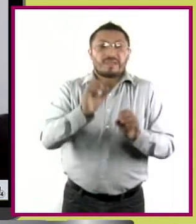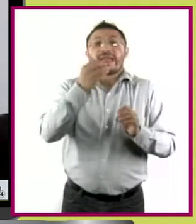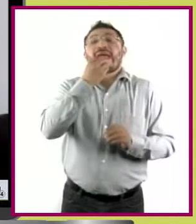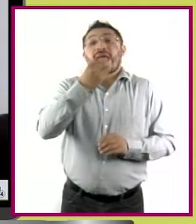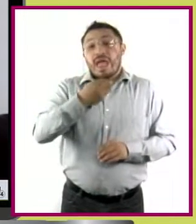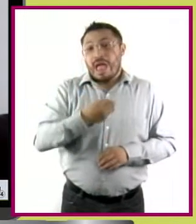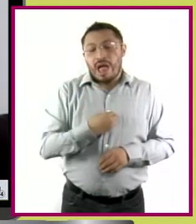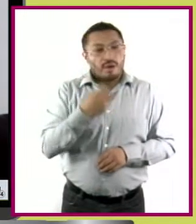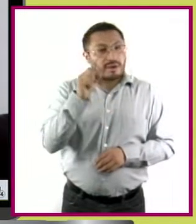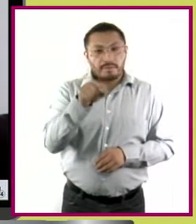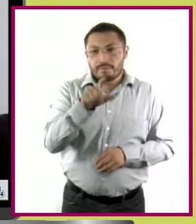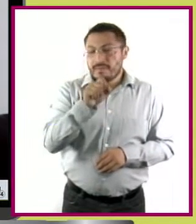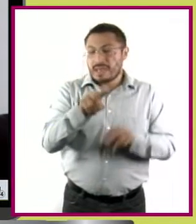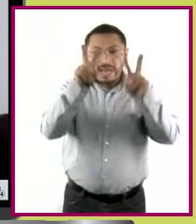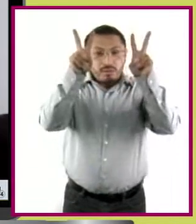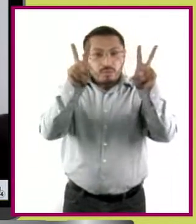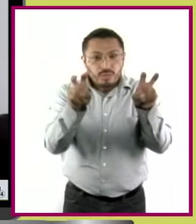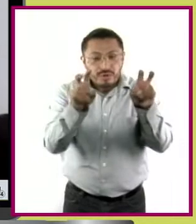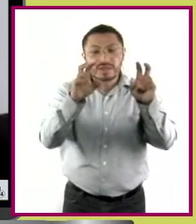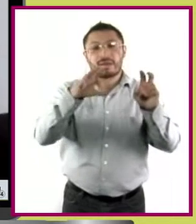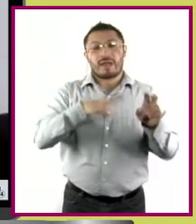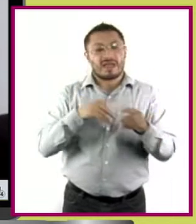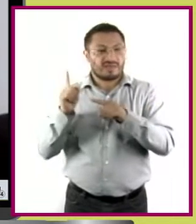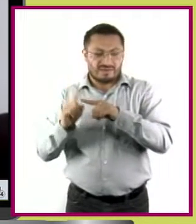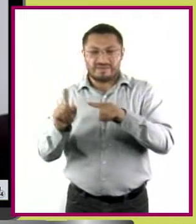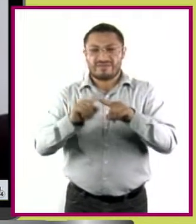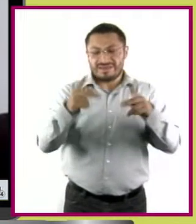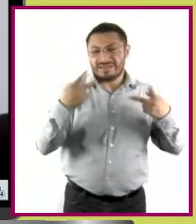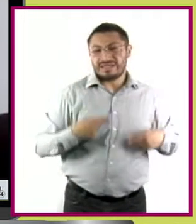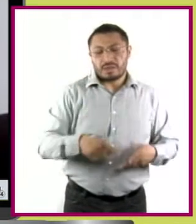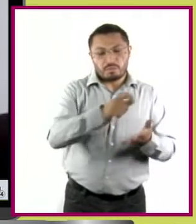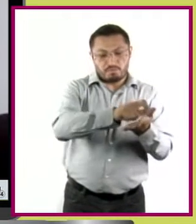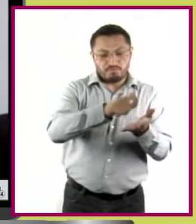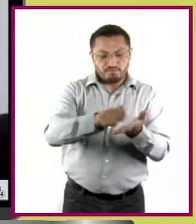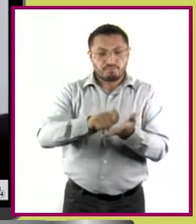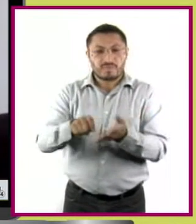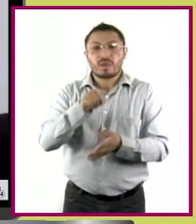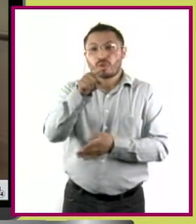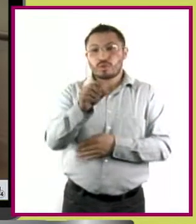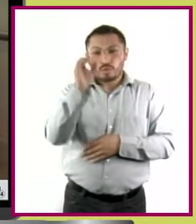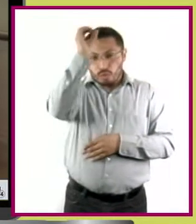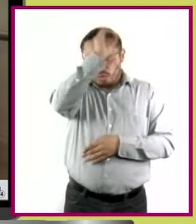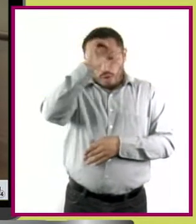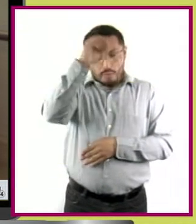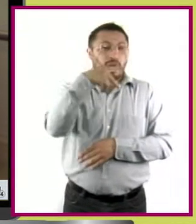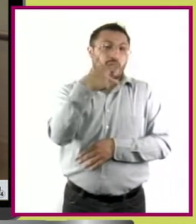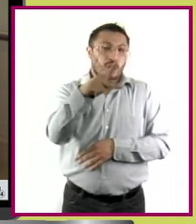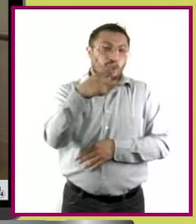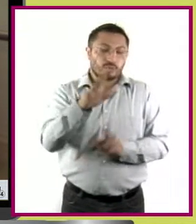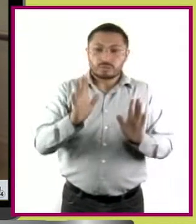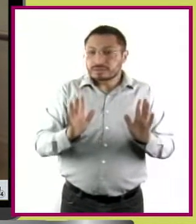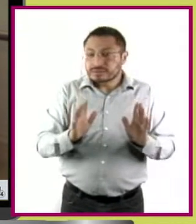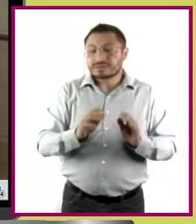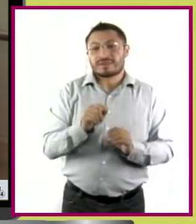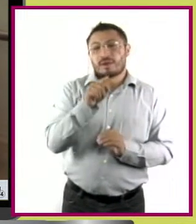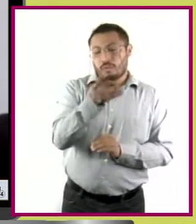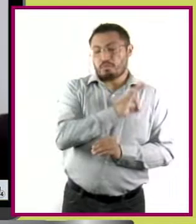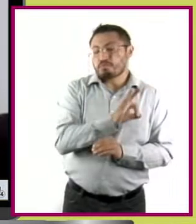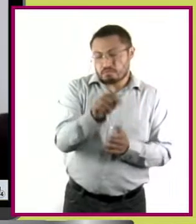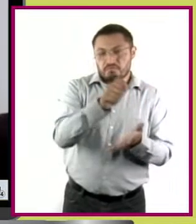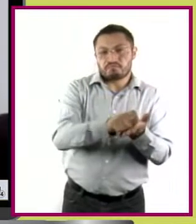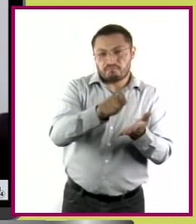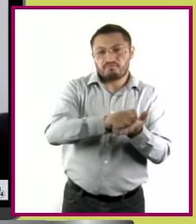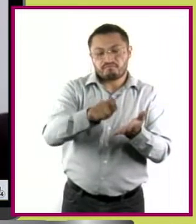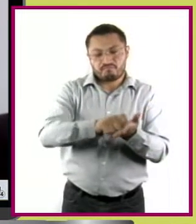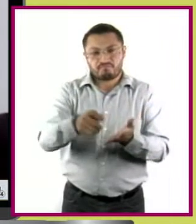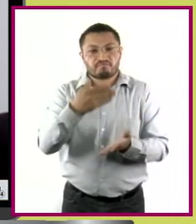de este tema o de este haya varios autores, tú puedes tener una opinión propia, la cual la puedes desarrollar en